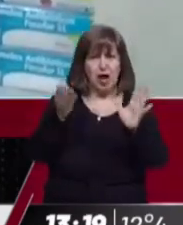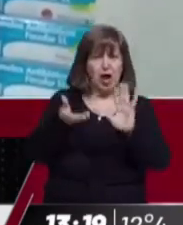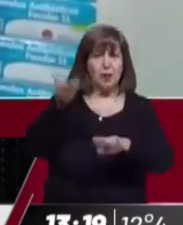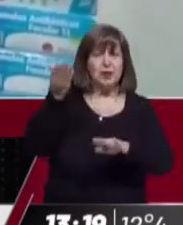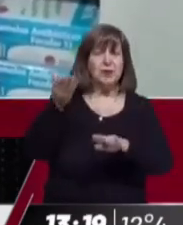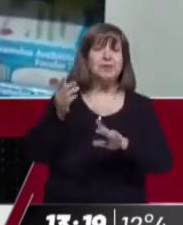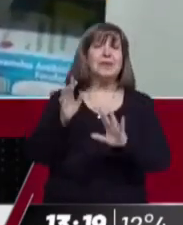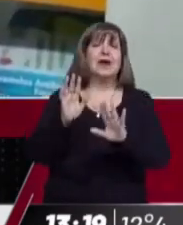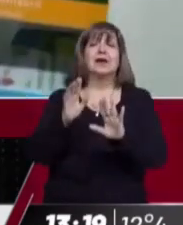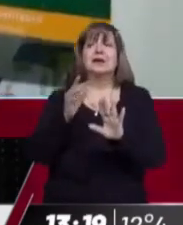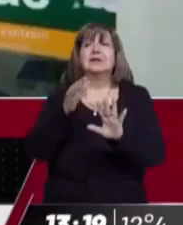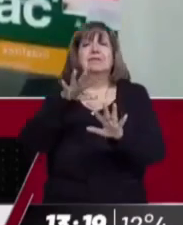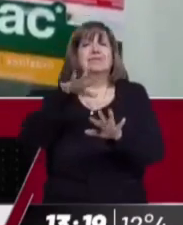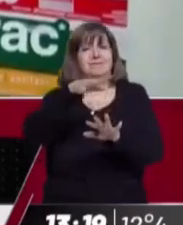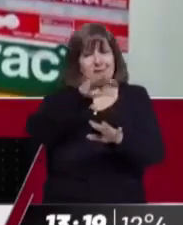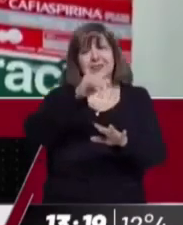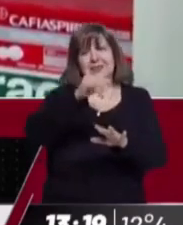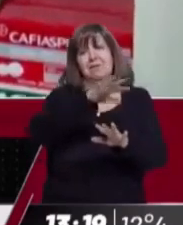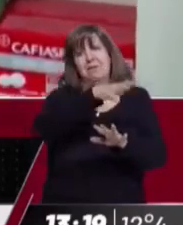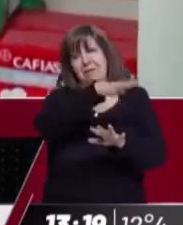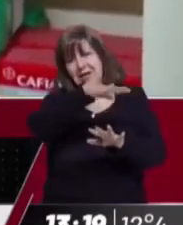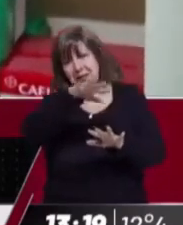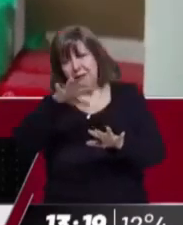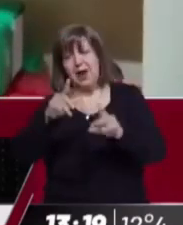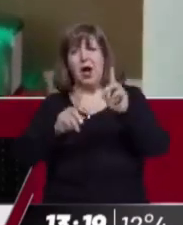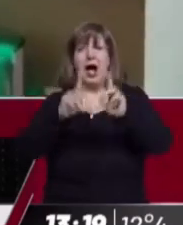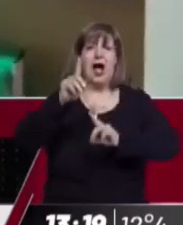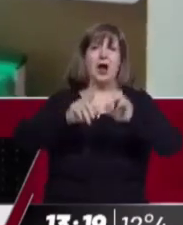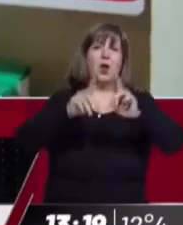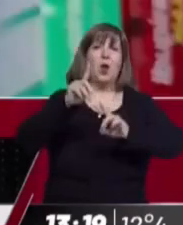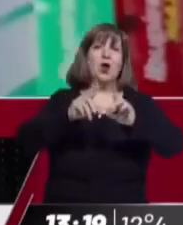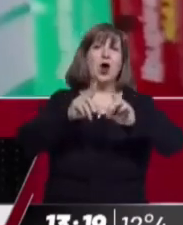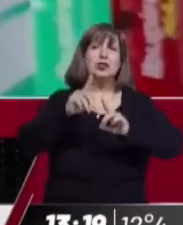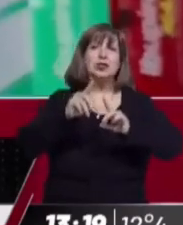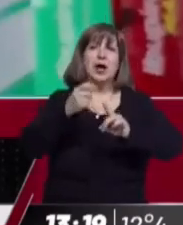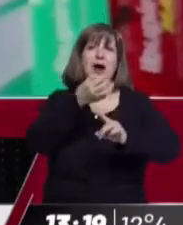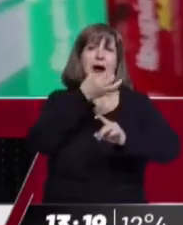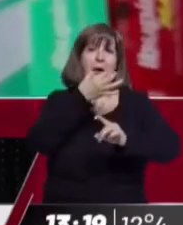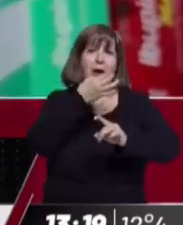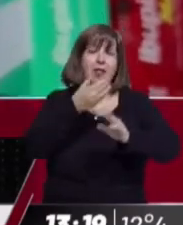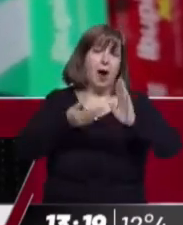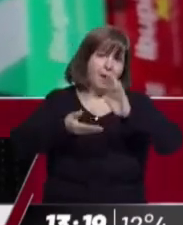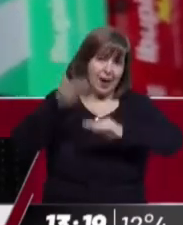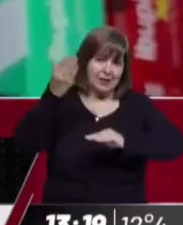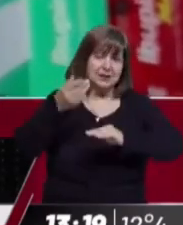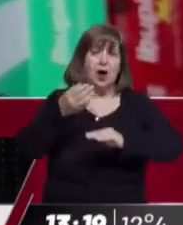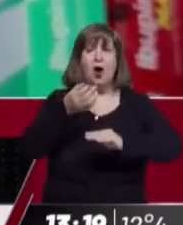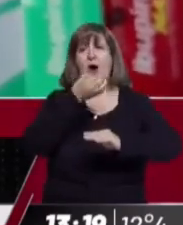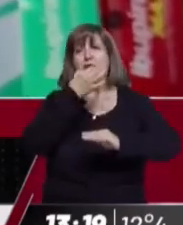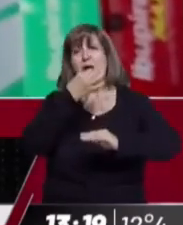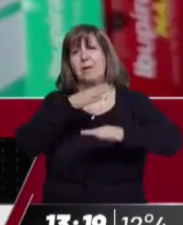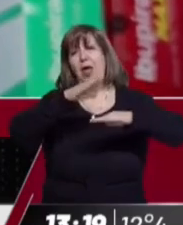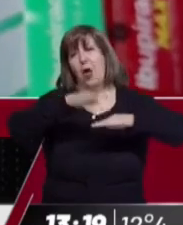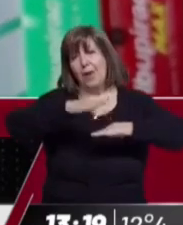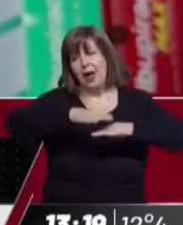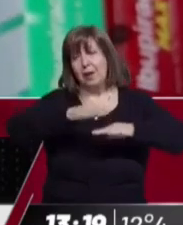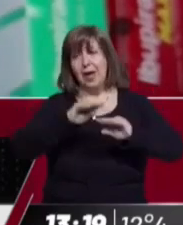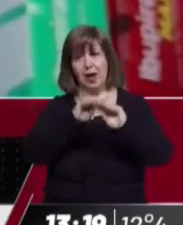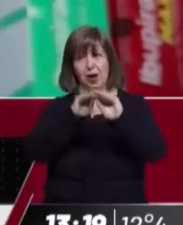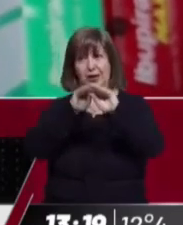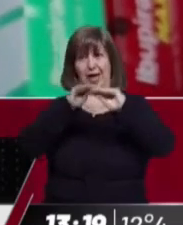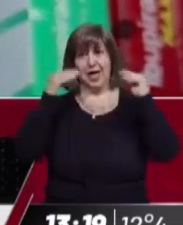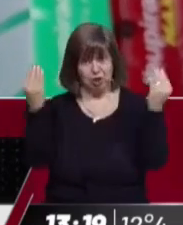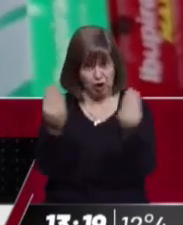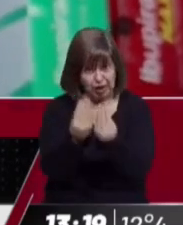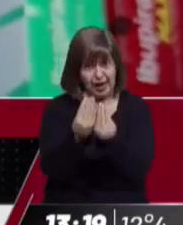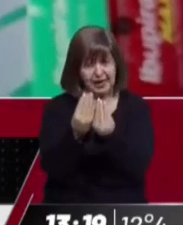yo te hablo de un promedio un promedio porque hay medicamentos que inclusive han aumentado mucho más y medicamento que no lo hicieron tanto pero